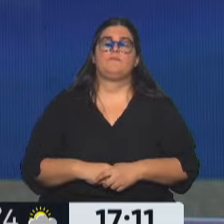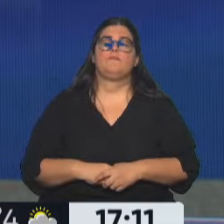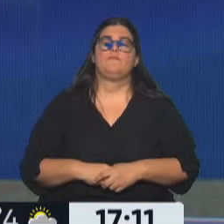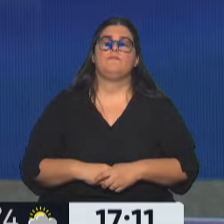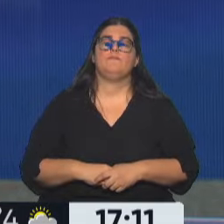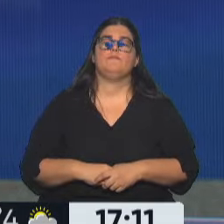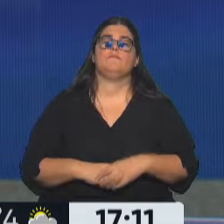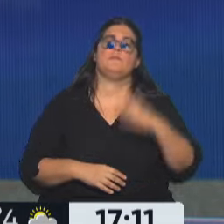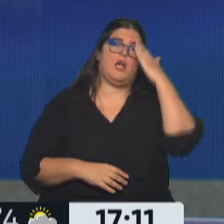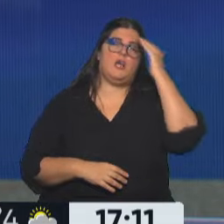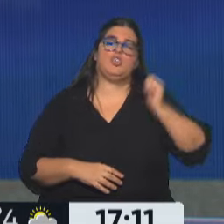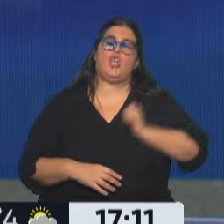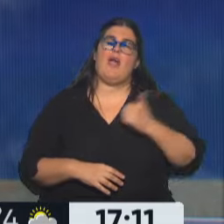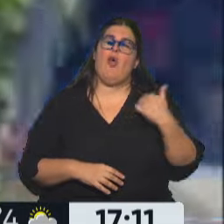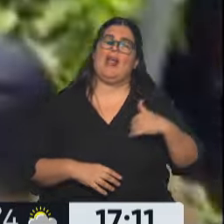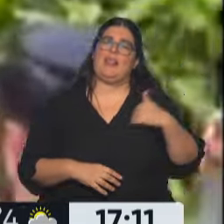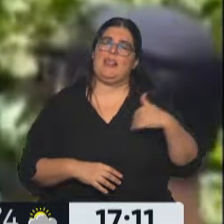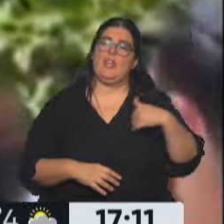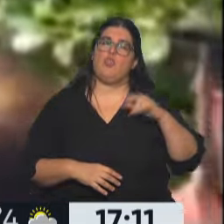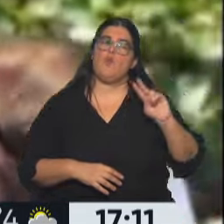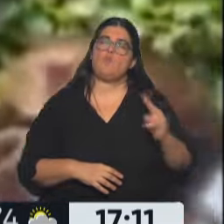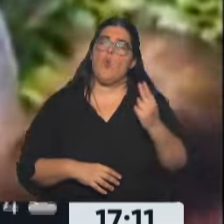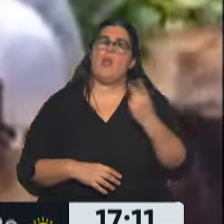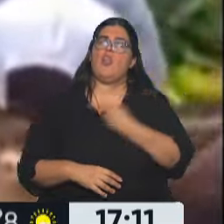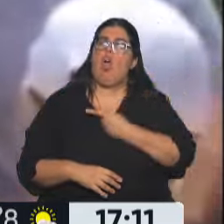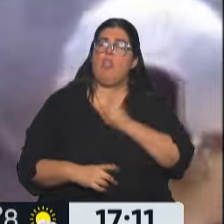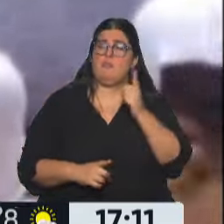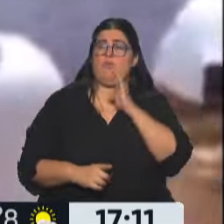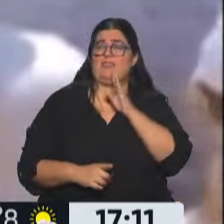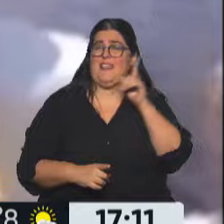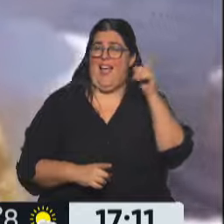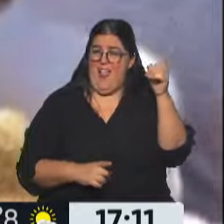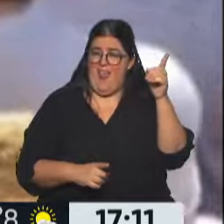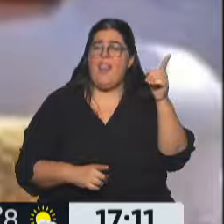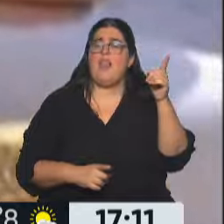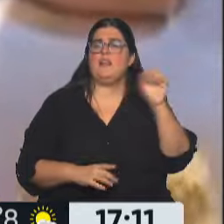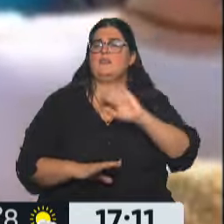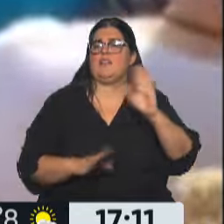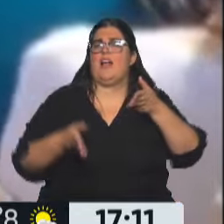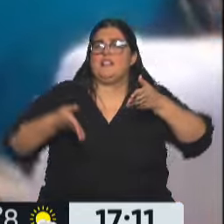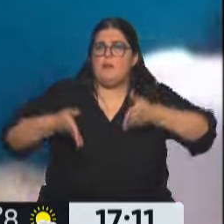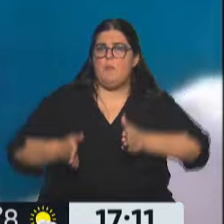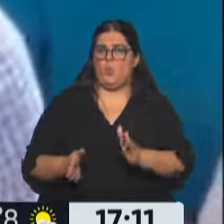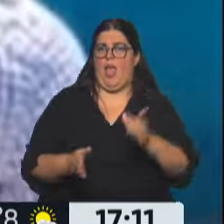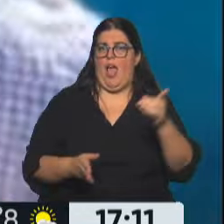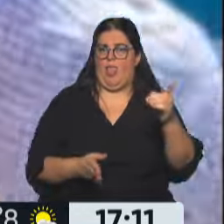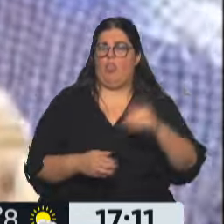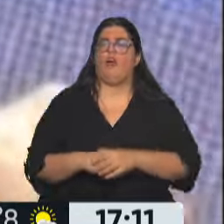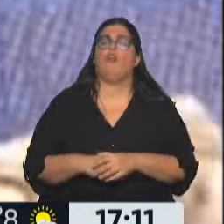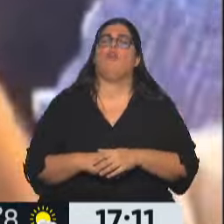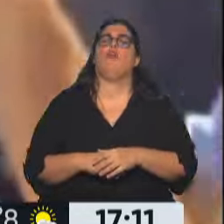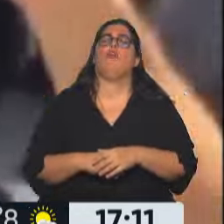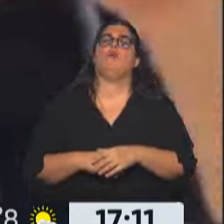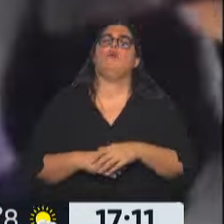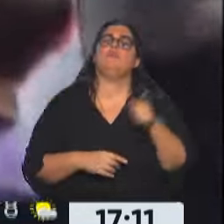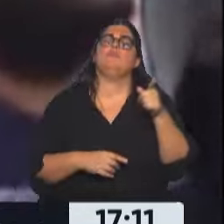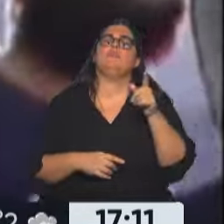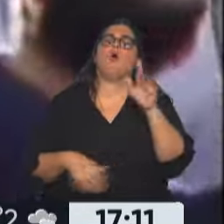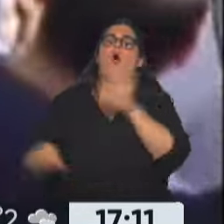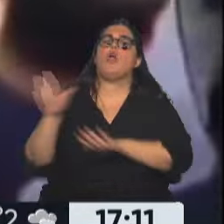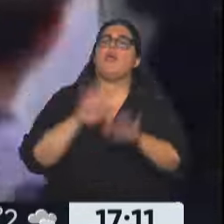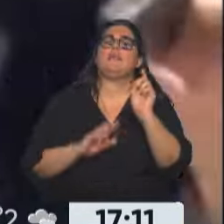sepultaron al soldado argentino muerto en Israel. Lo hicieron en parte en un funeral organizado